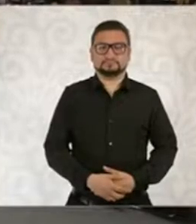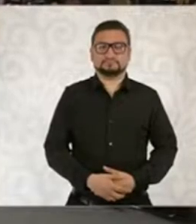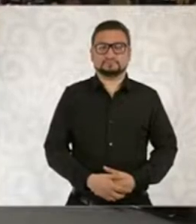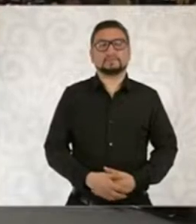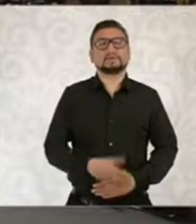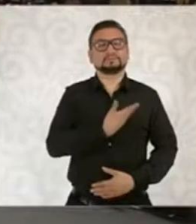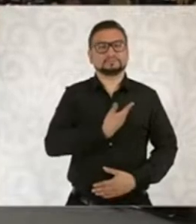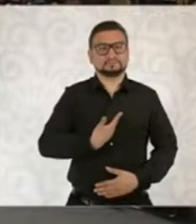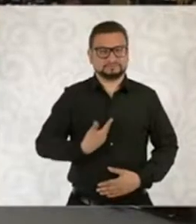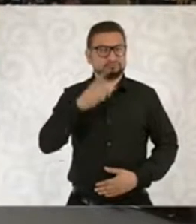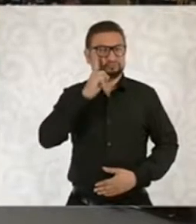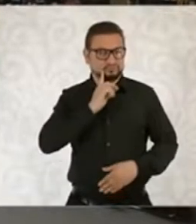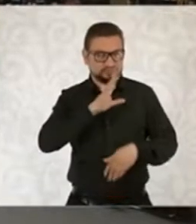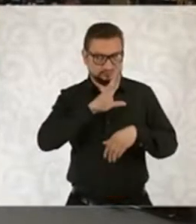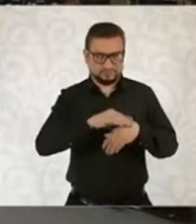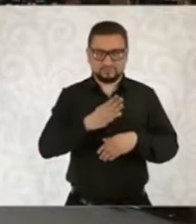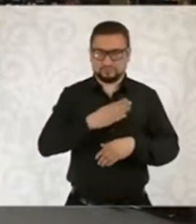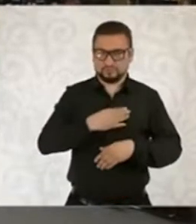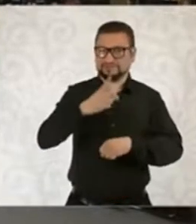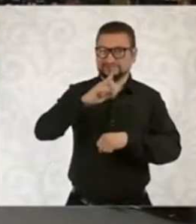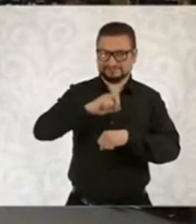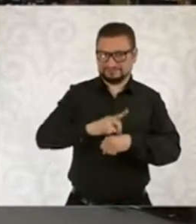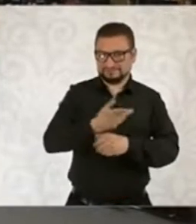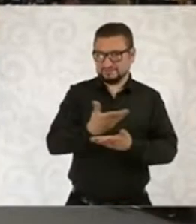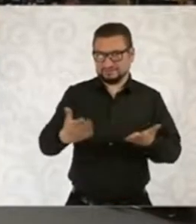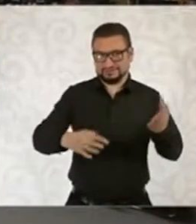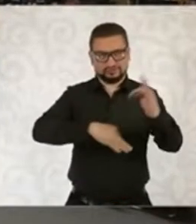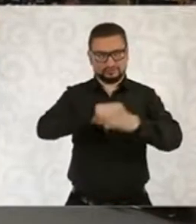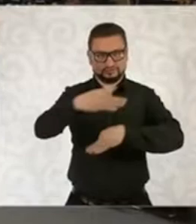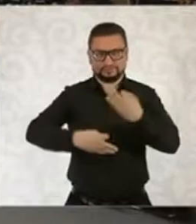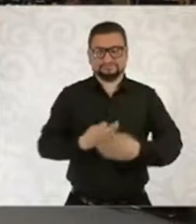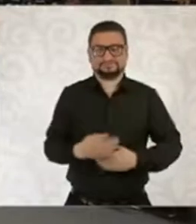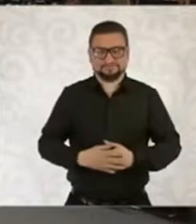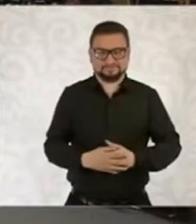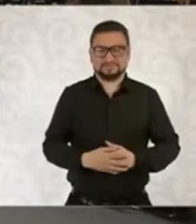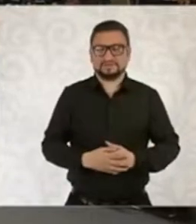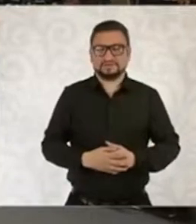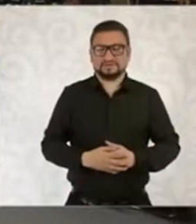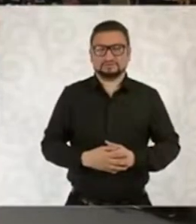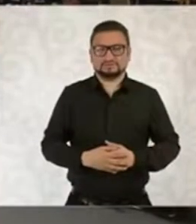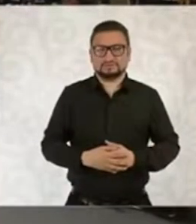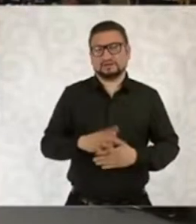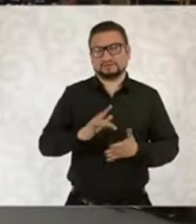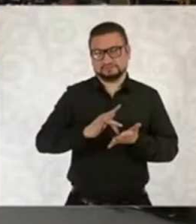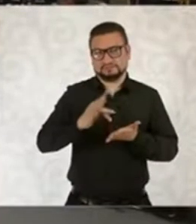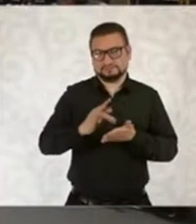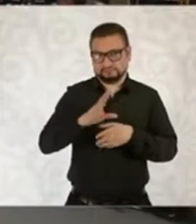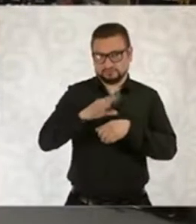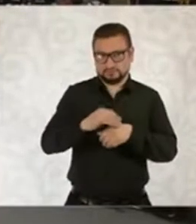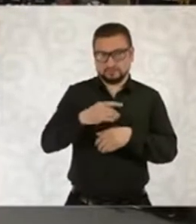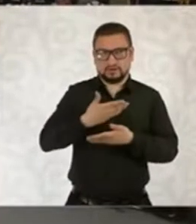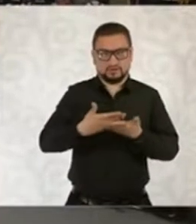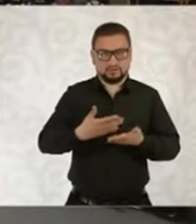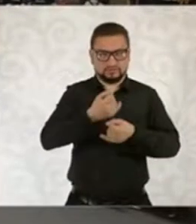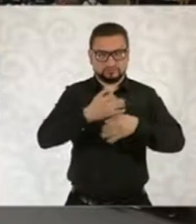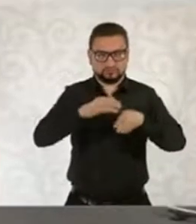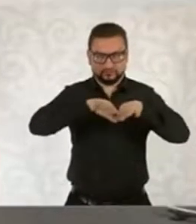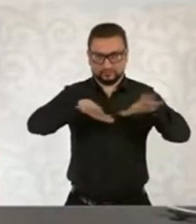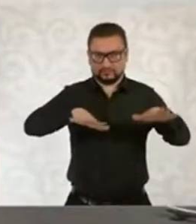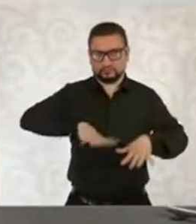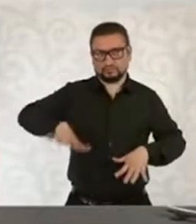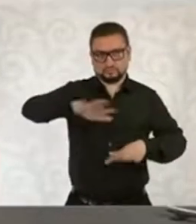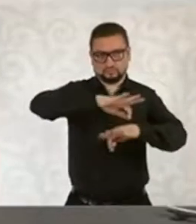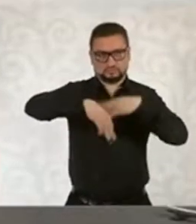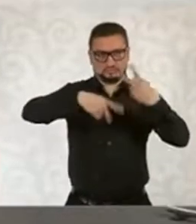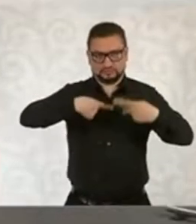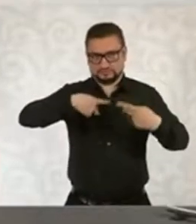Con su permiso, Presidenta, muy buenos días a todas y a todos. Agradezco el espacio para informar al pueblo de México sobre